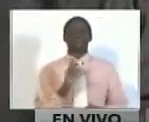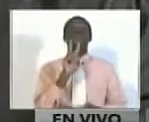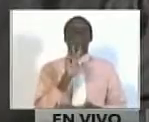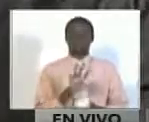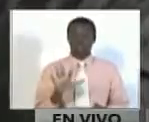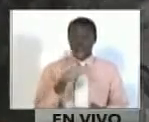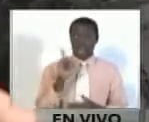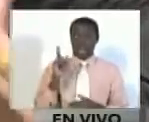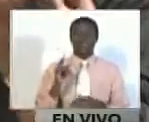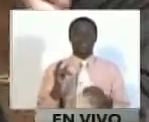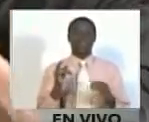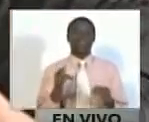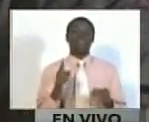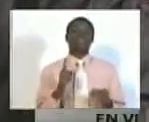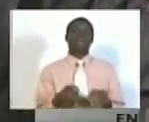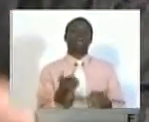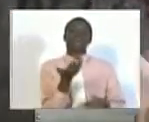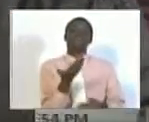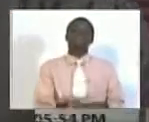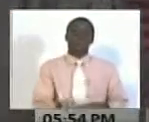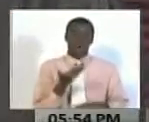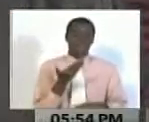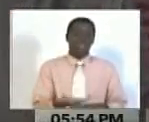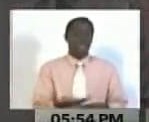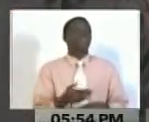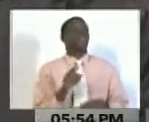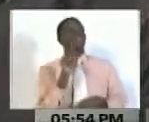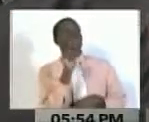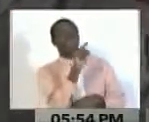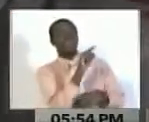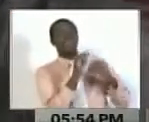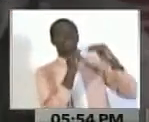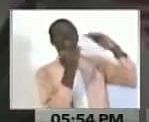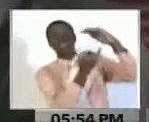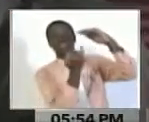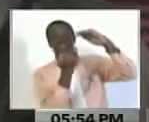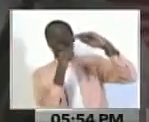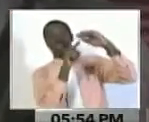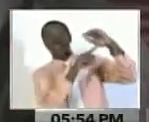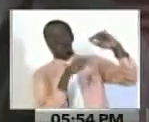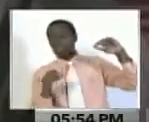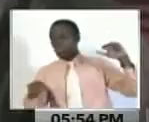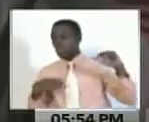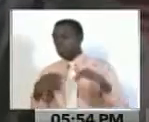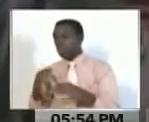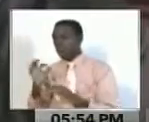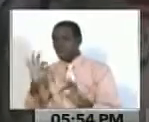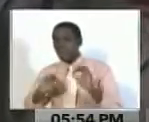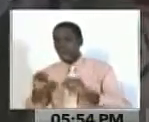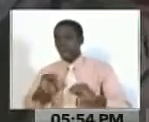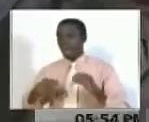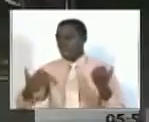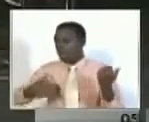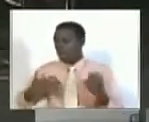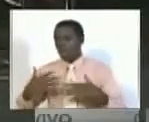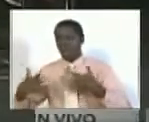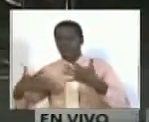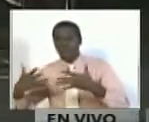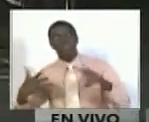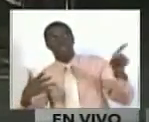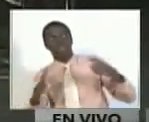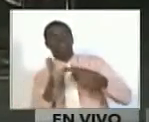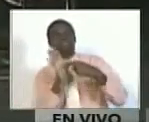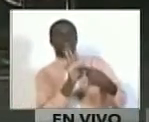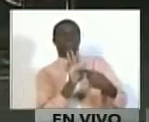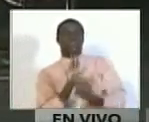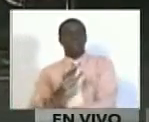es importante que cada uno de los entes adjudicados apoyen cada uno de los artistas que estamos acá para que sepan qué es la música